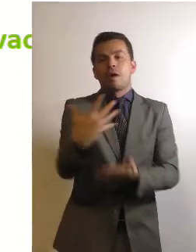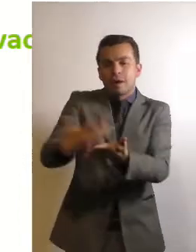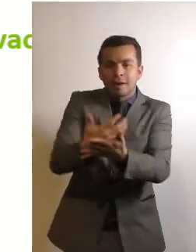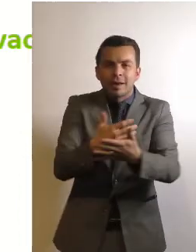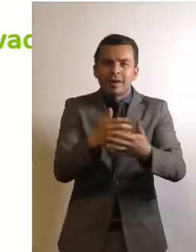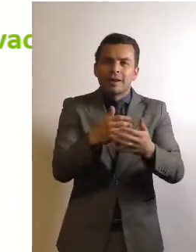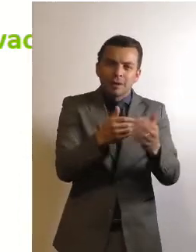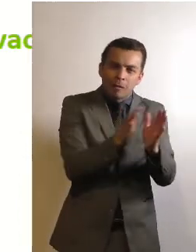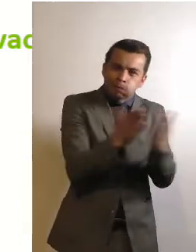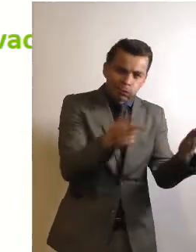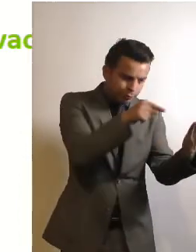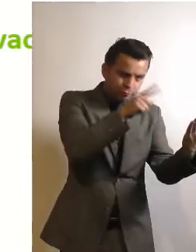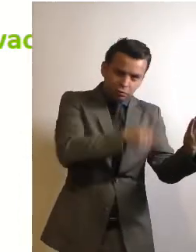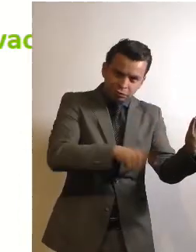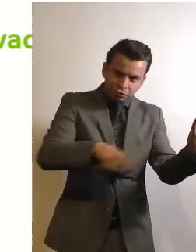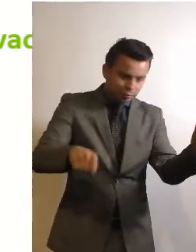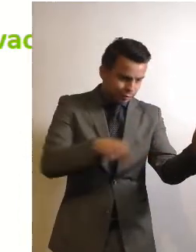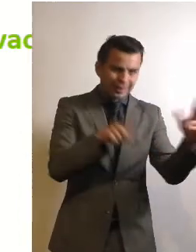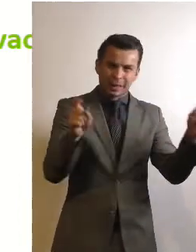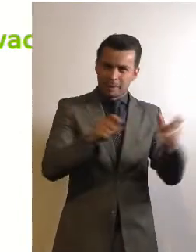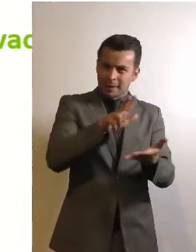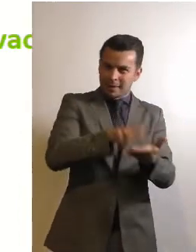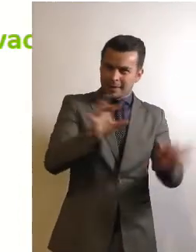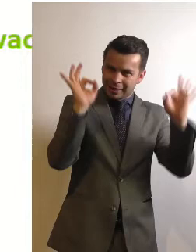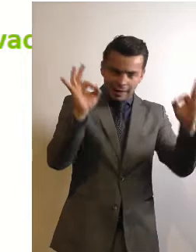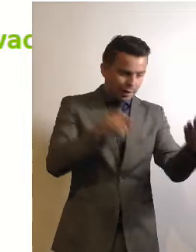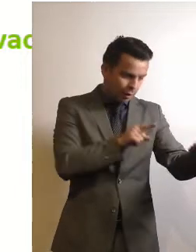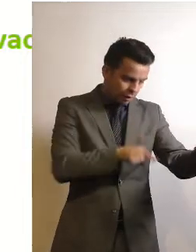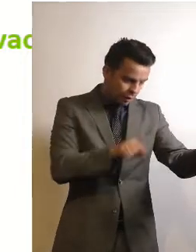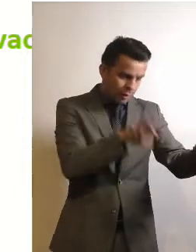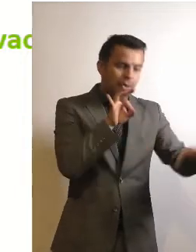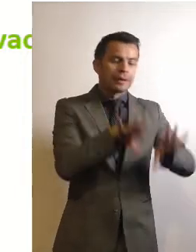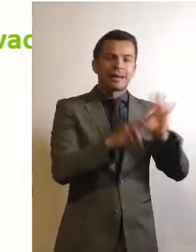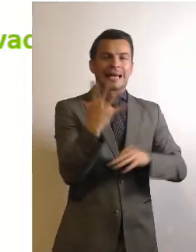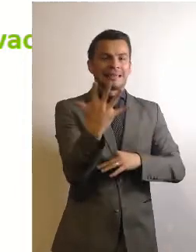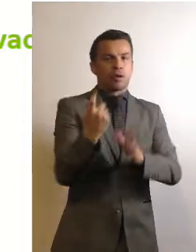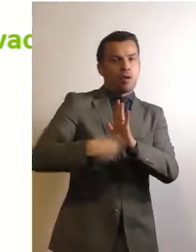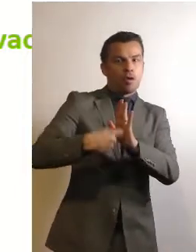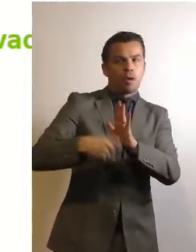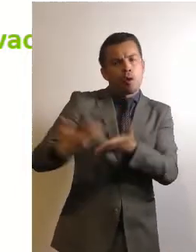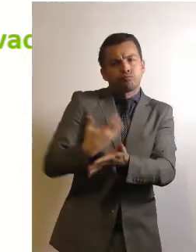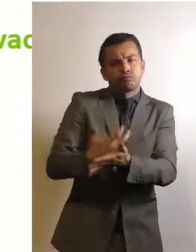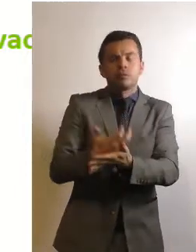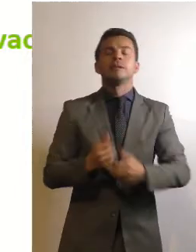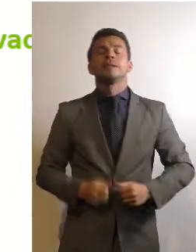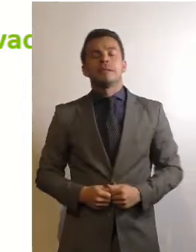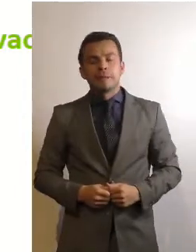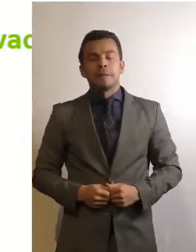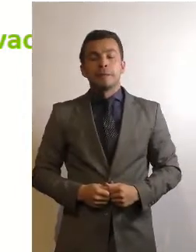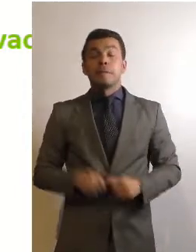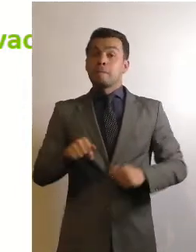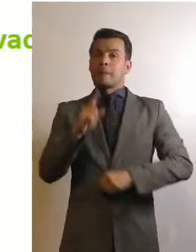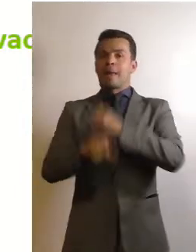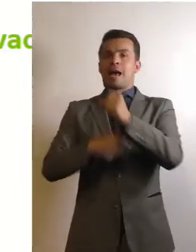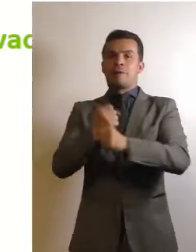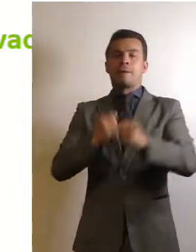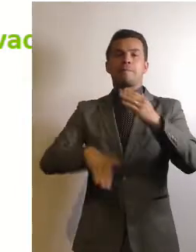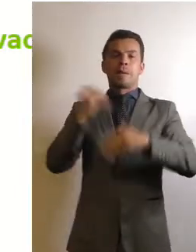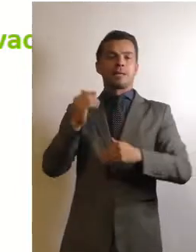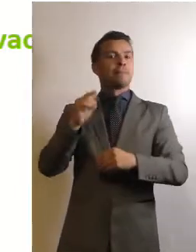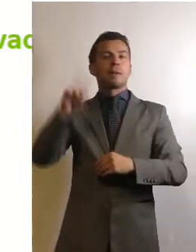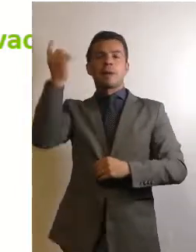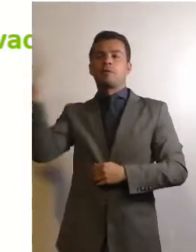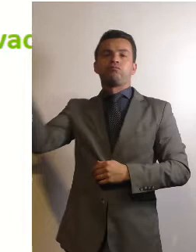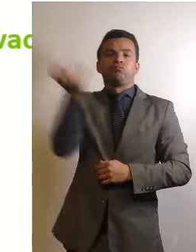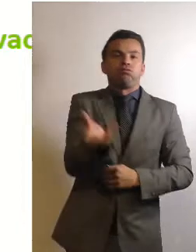cinco recomendaciones en cinco factores, y para este año estaremos llevando a cabo nuestro primer proceso de autoevaluación con fines de